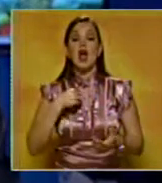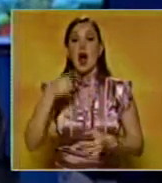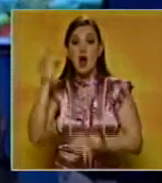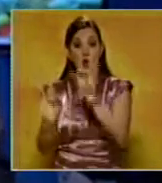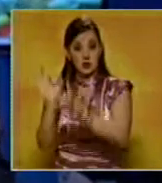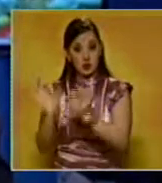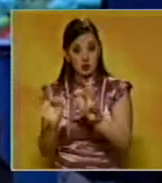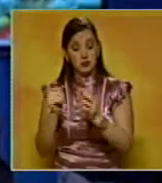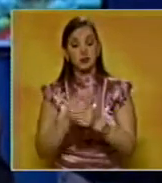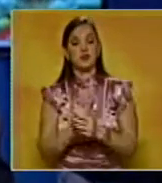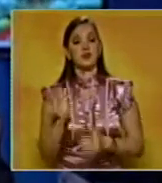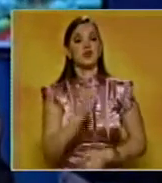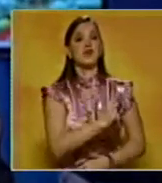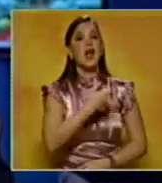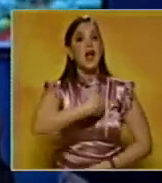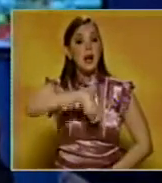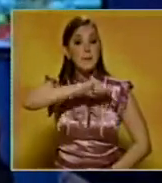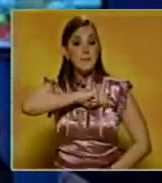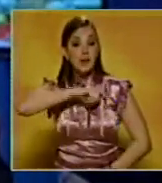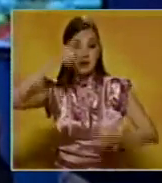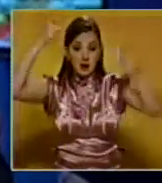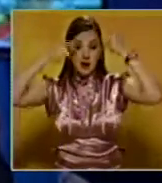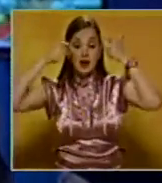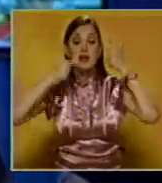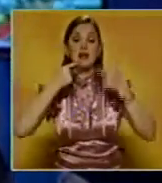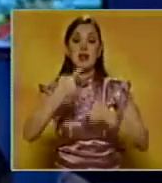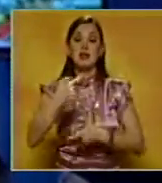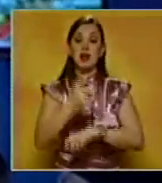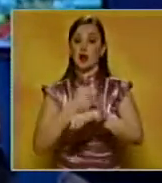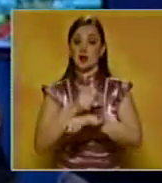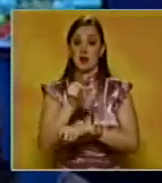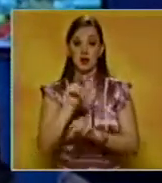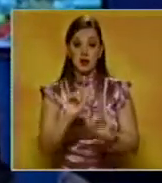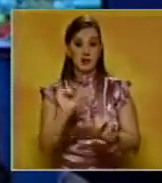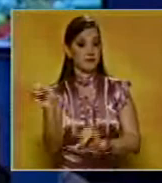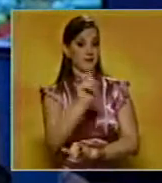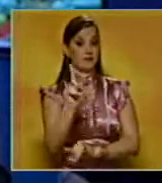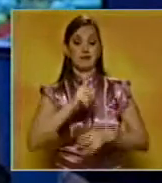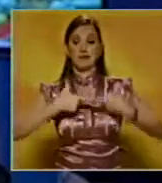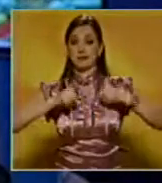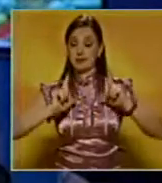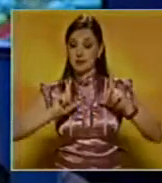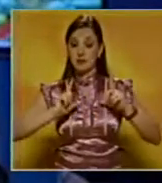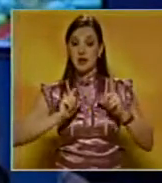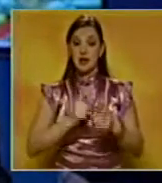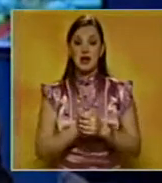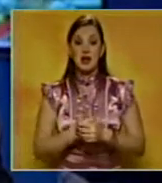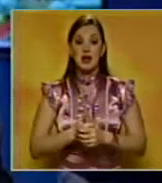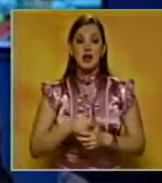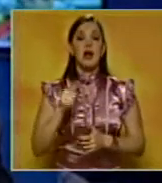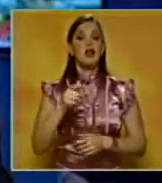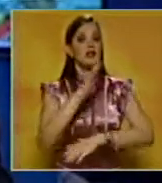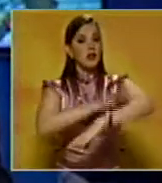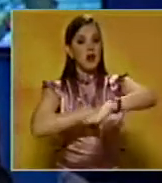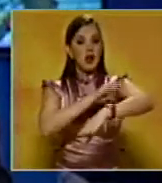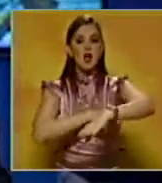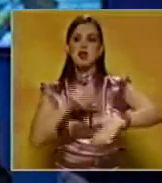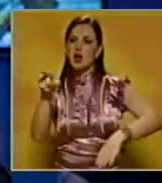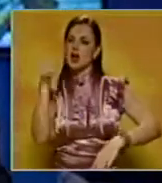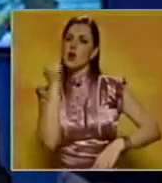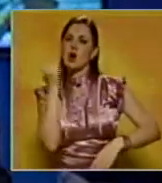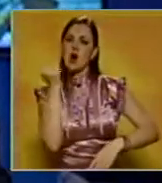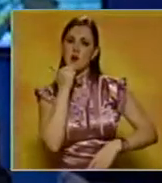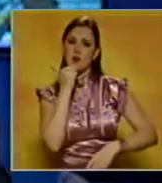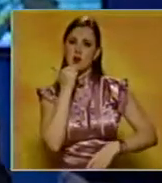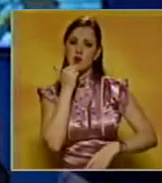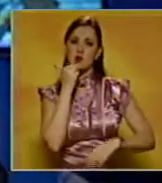En España, el rey Felipe VI advirtió que el gobierno de ese país no permitirá que los dirigentes independentistas catalanes violen las leyes